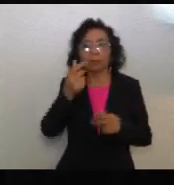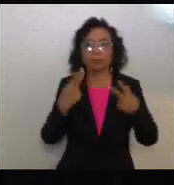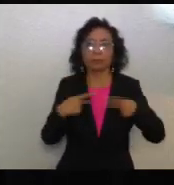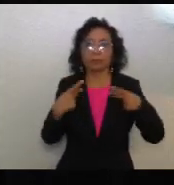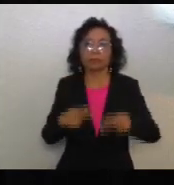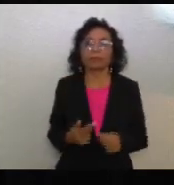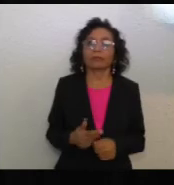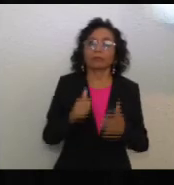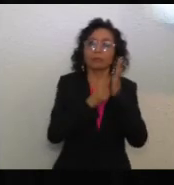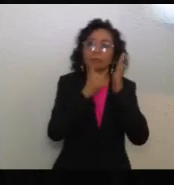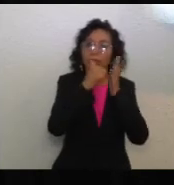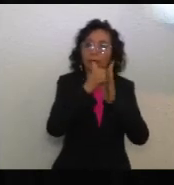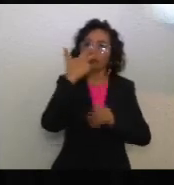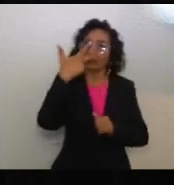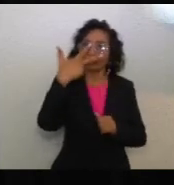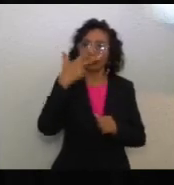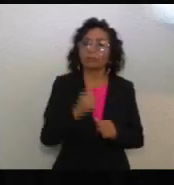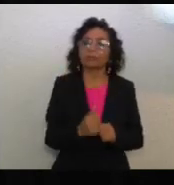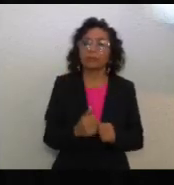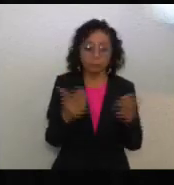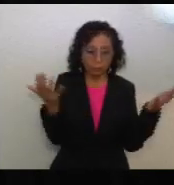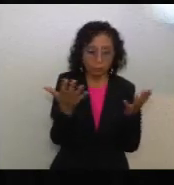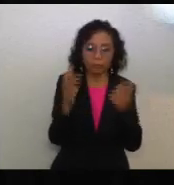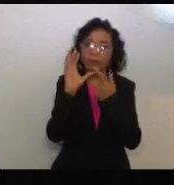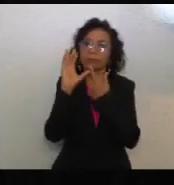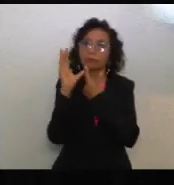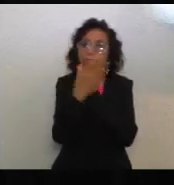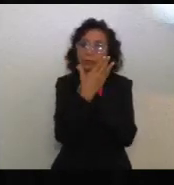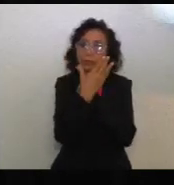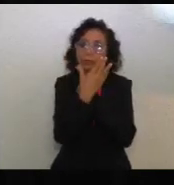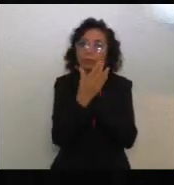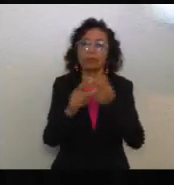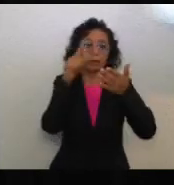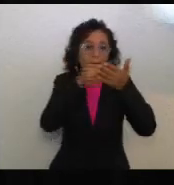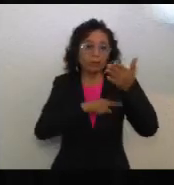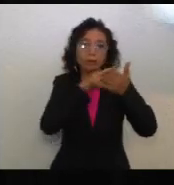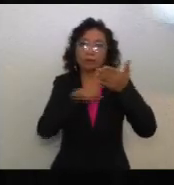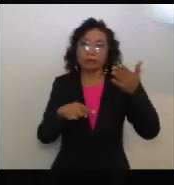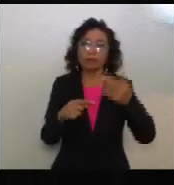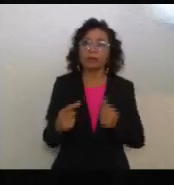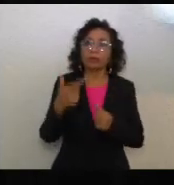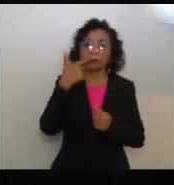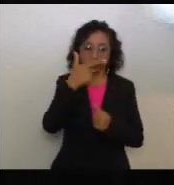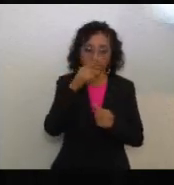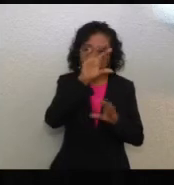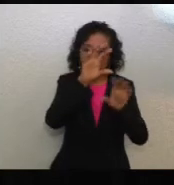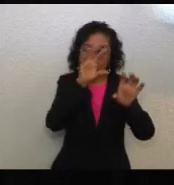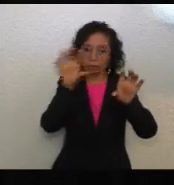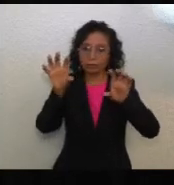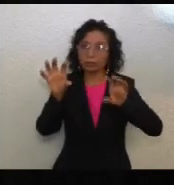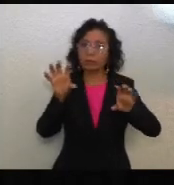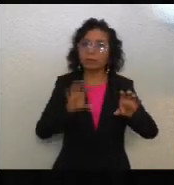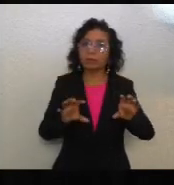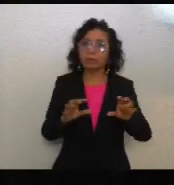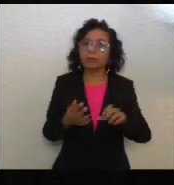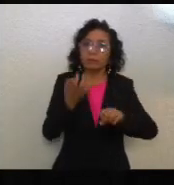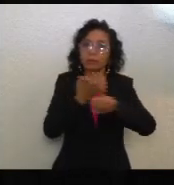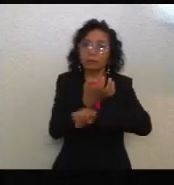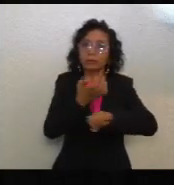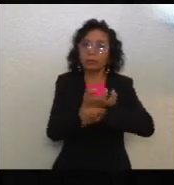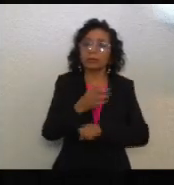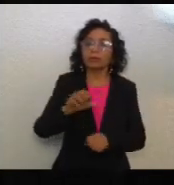8. Se creará un comité distrital electoral en cada uno de los 7 distritos electorales en que se dividen los estados de Baja